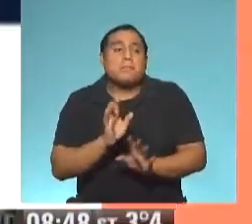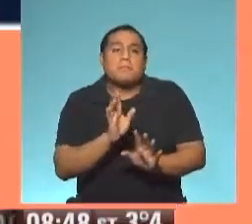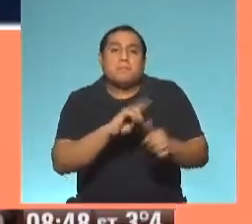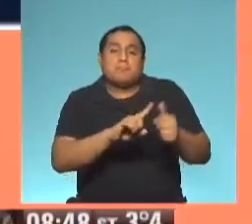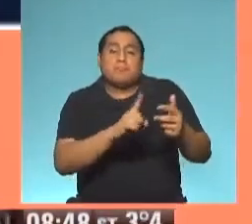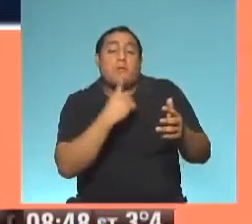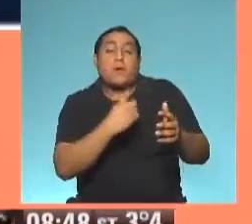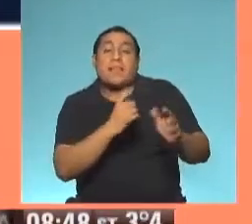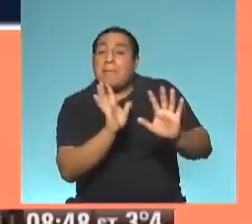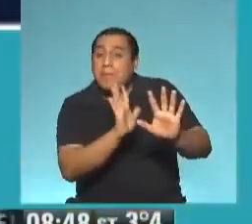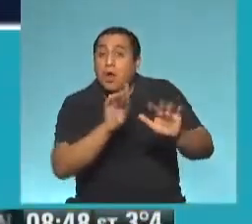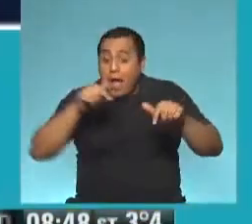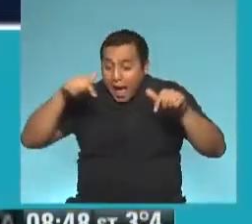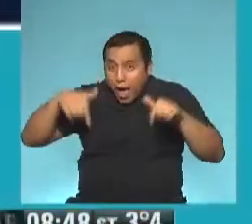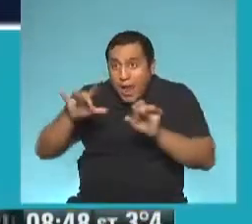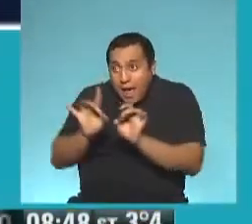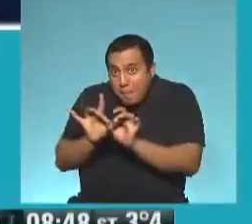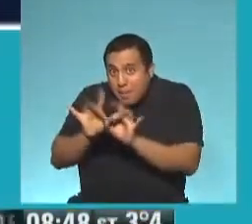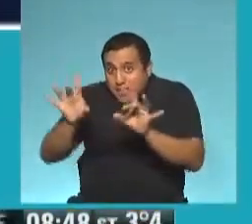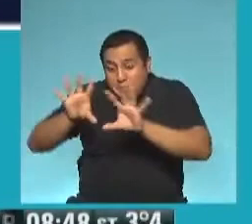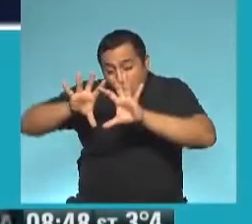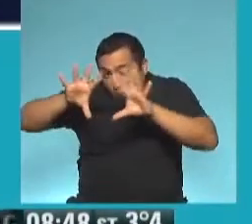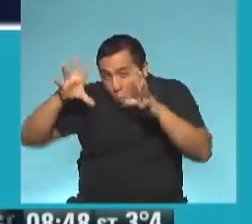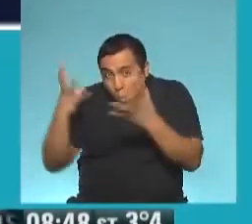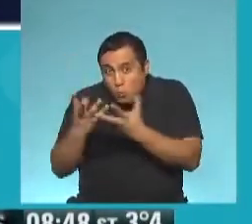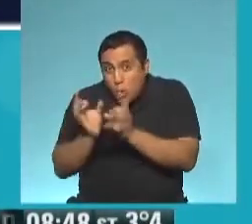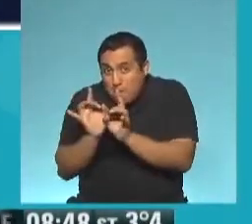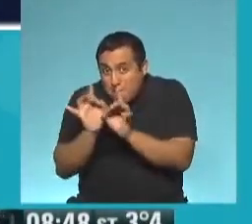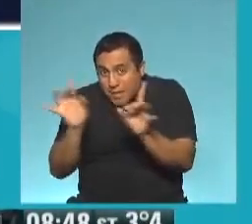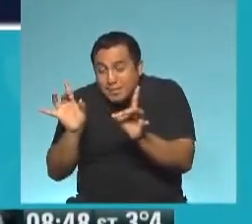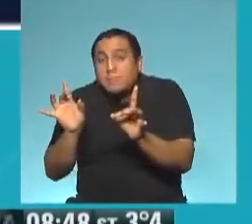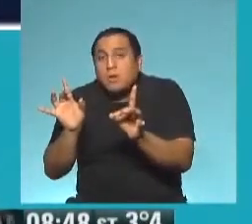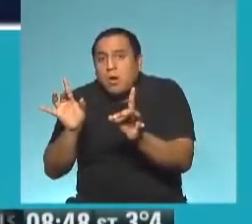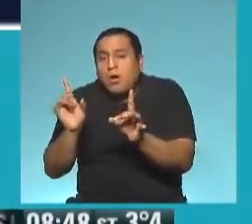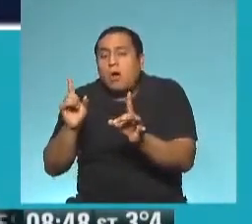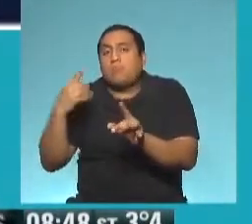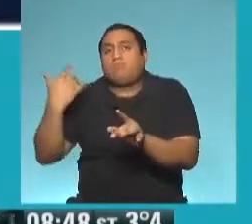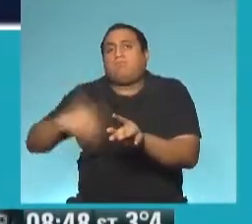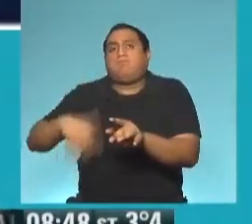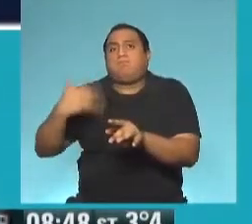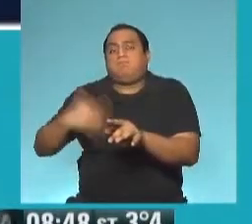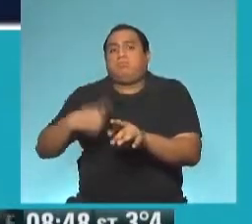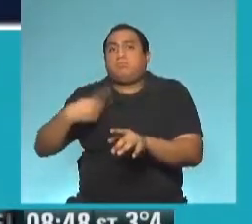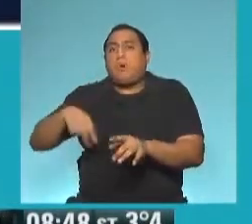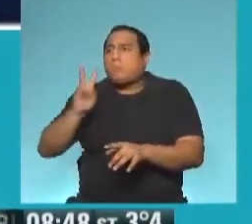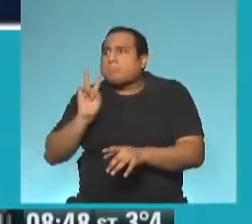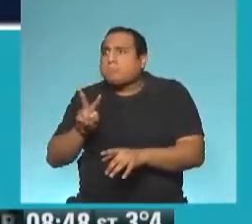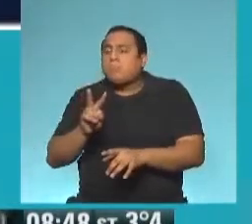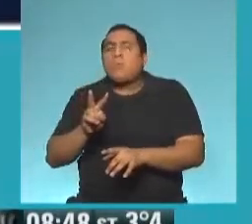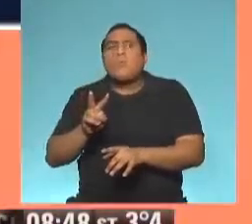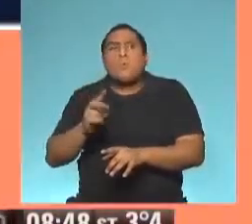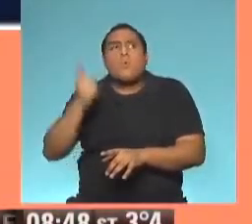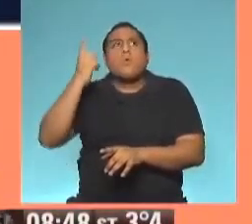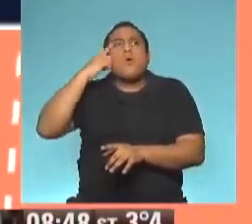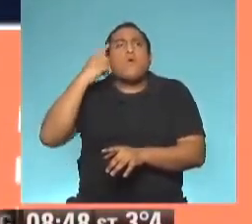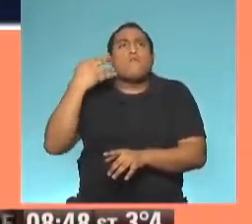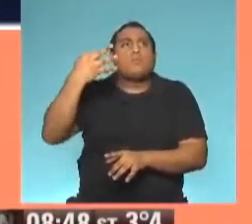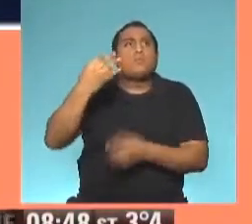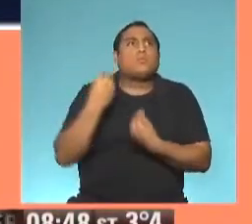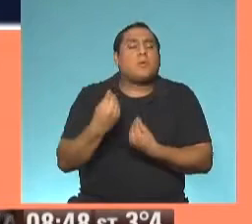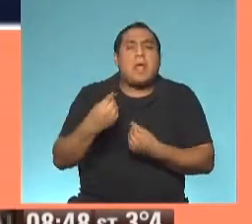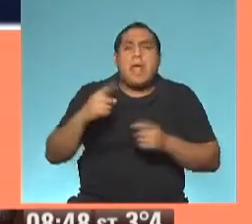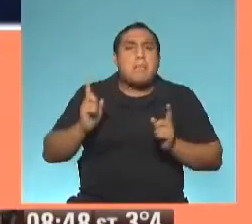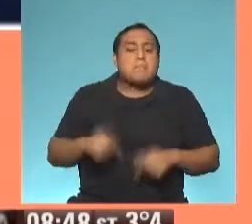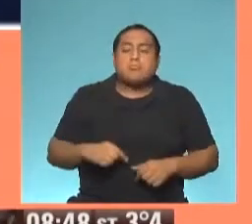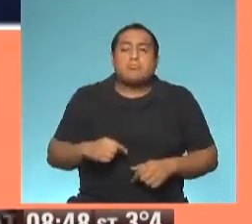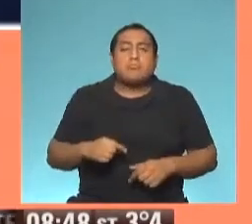pandemia actual, como esta epidemia mundial, que eso es una pandemia, coloca la incertidumbre de vuelta frente a la cara.